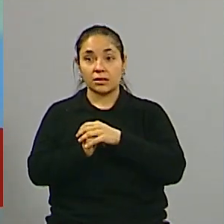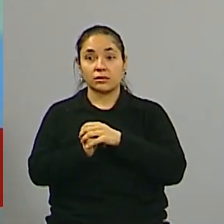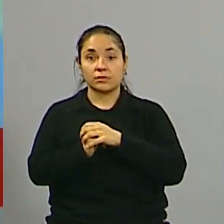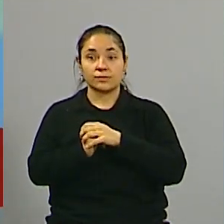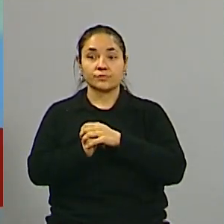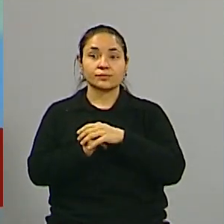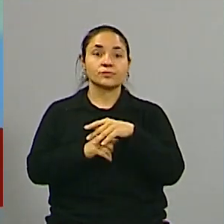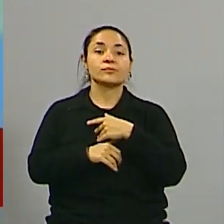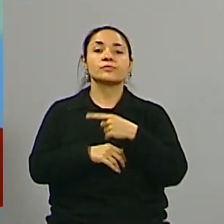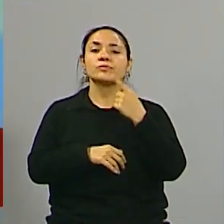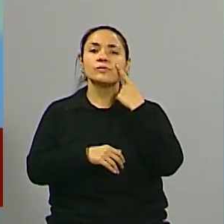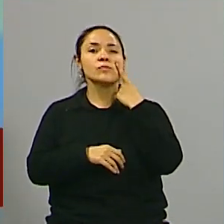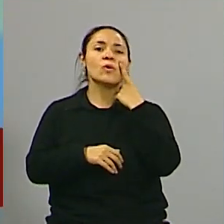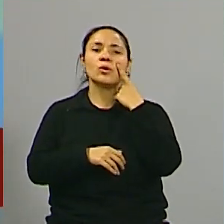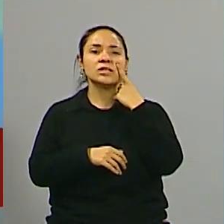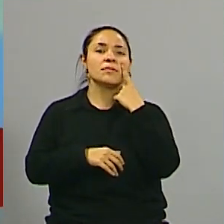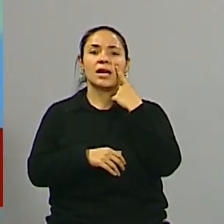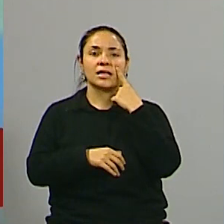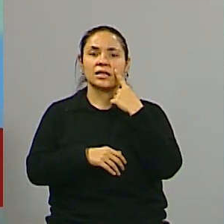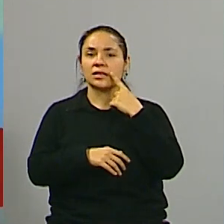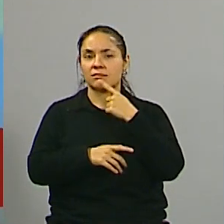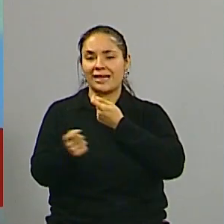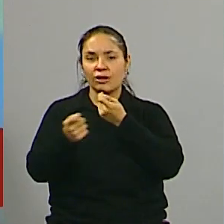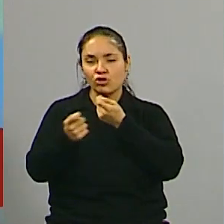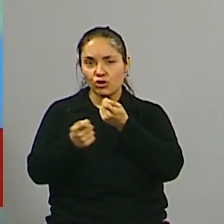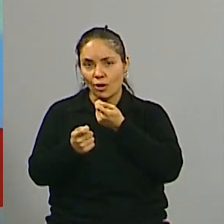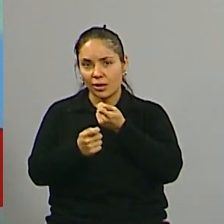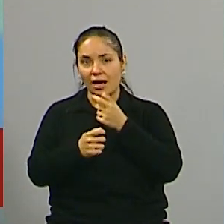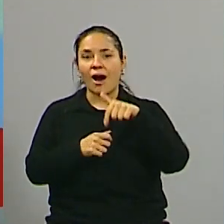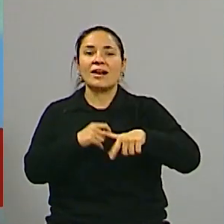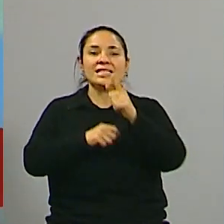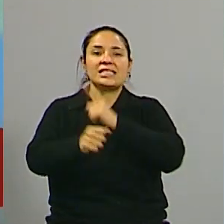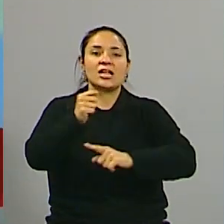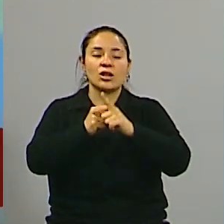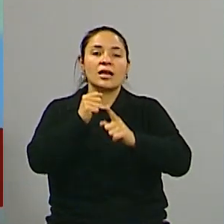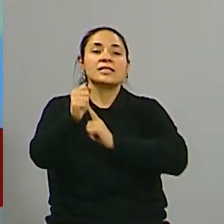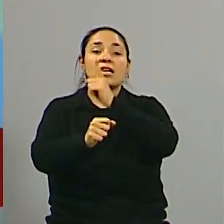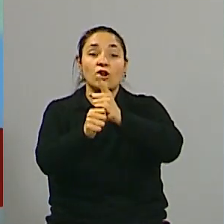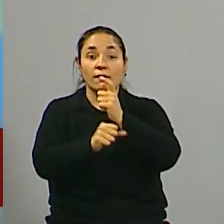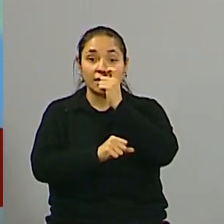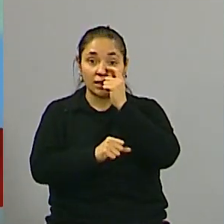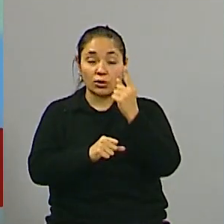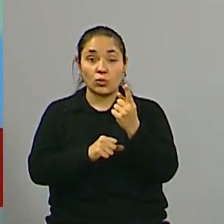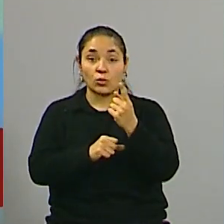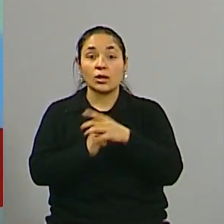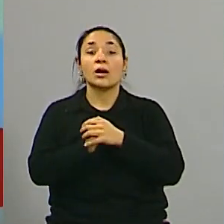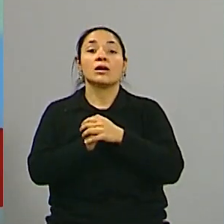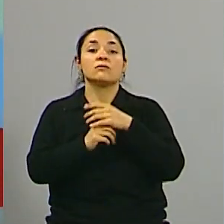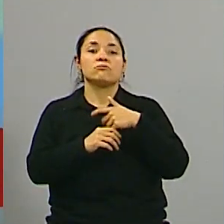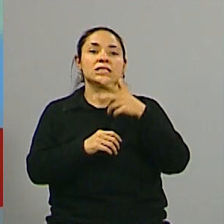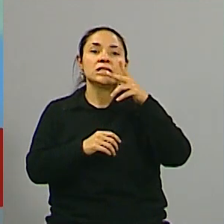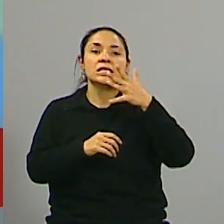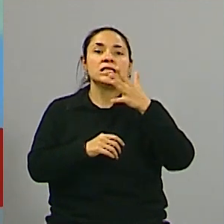pensamos en los municipios y en las gestiones municipales en el siglo XXI, pensamos algo muy alejado de lo que pensábamos hace 50 o 70 años, que la